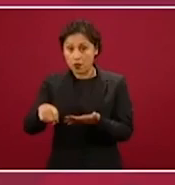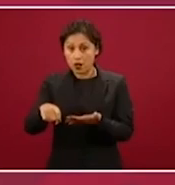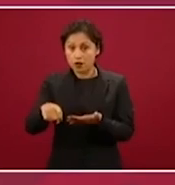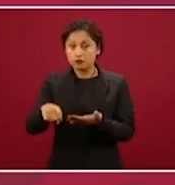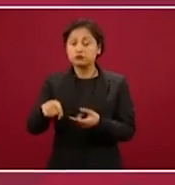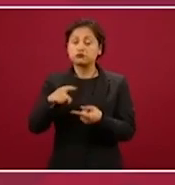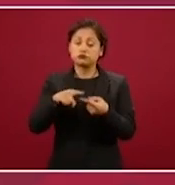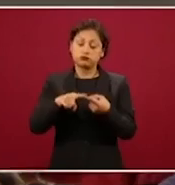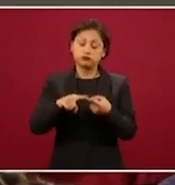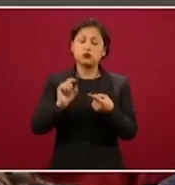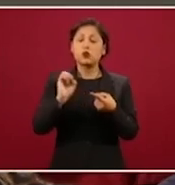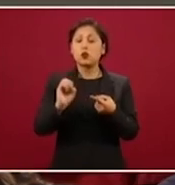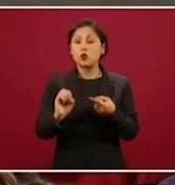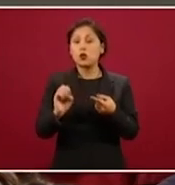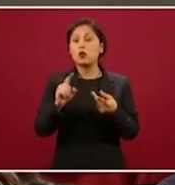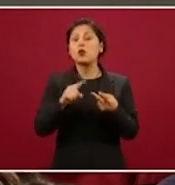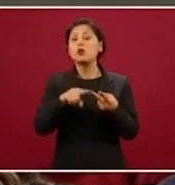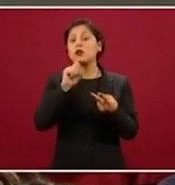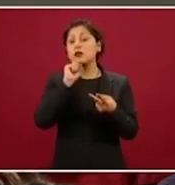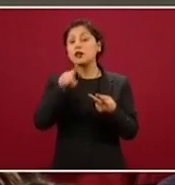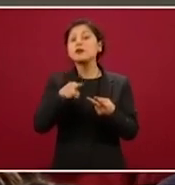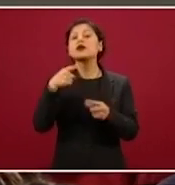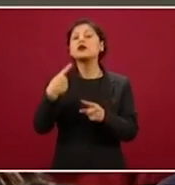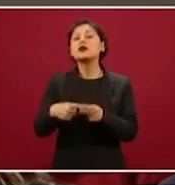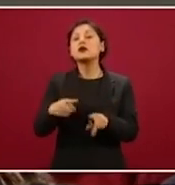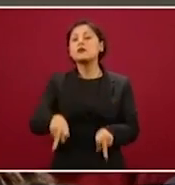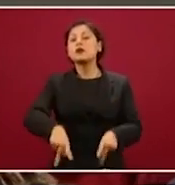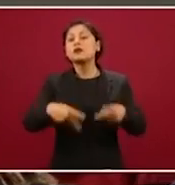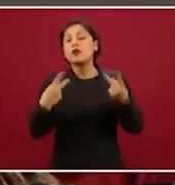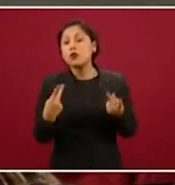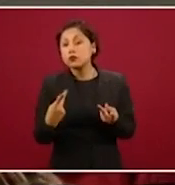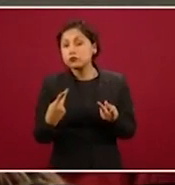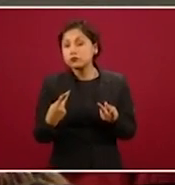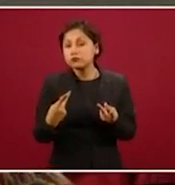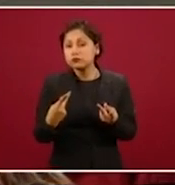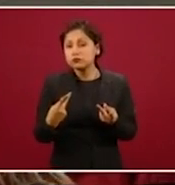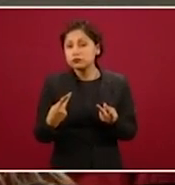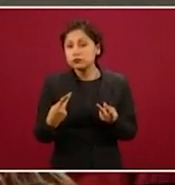los que lo vendieron.